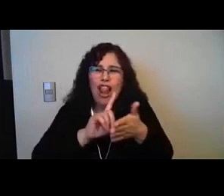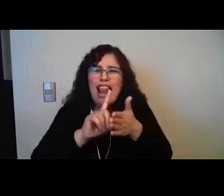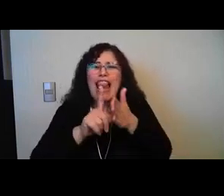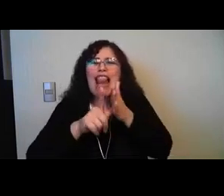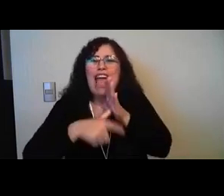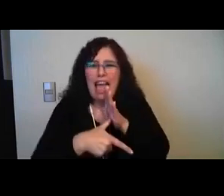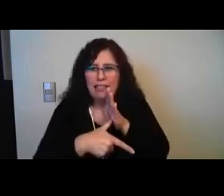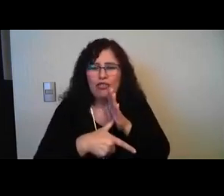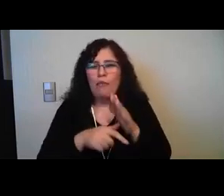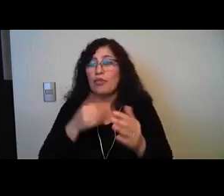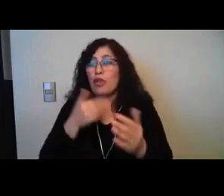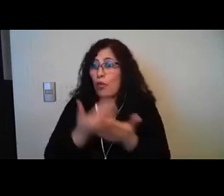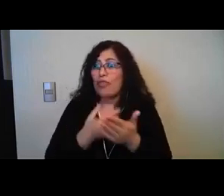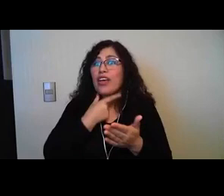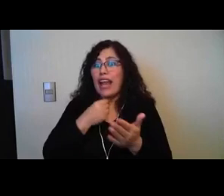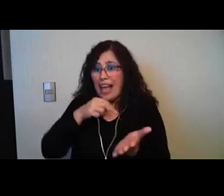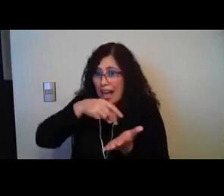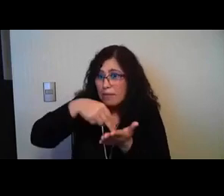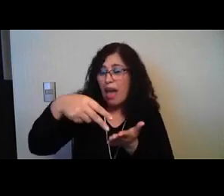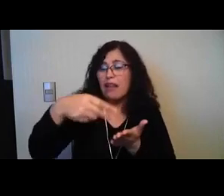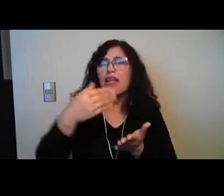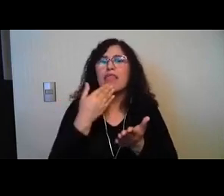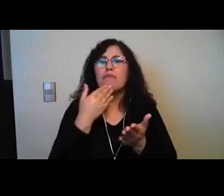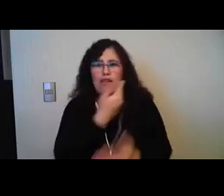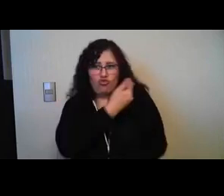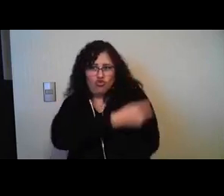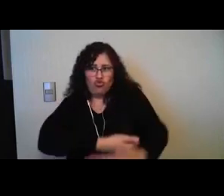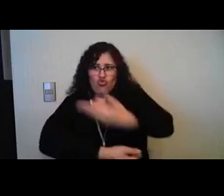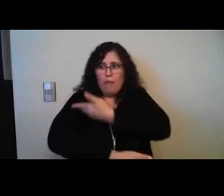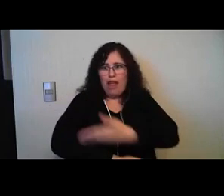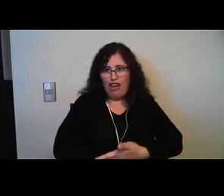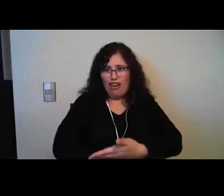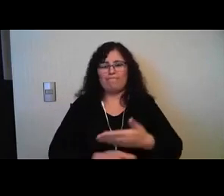como para el uso de las extremidades superiores, ¿ya?